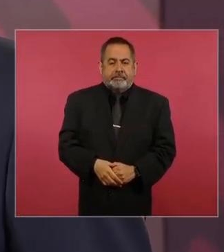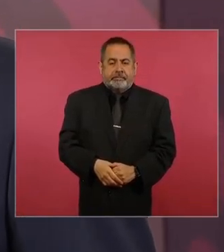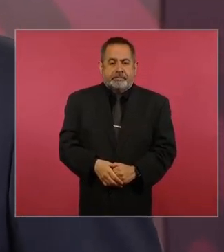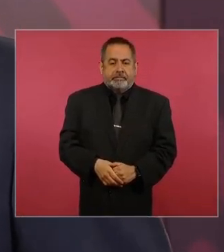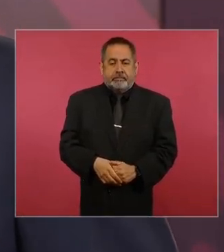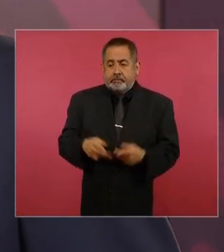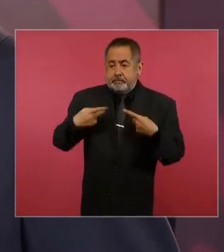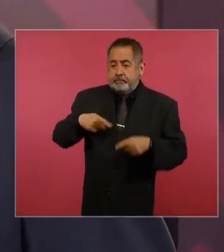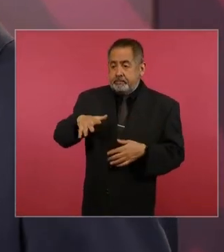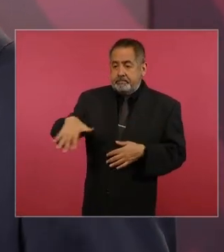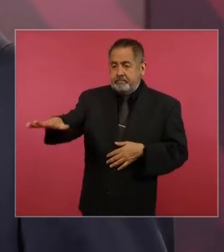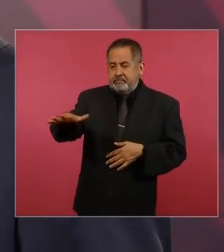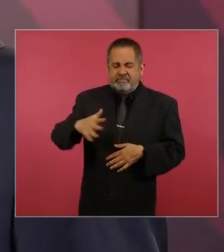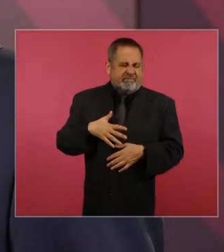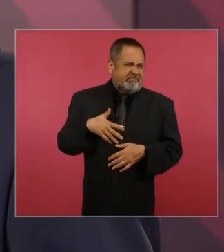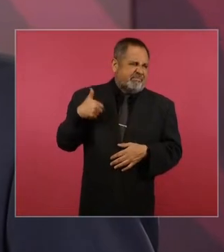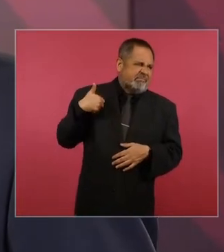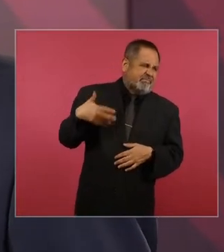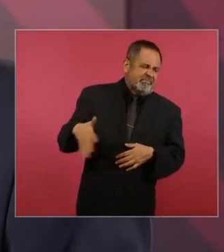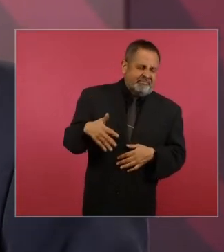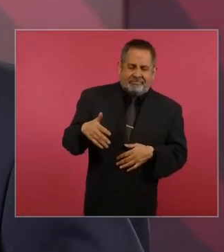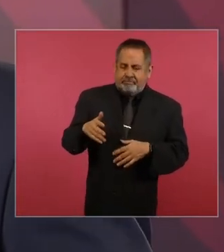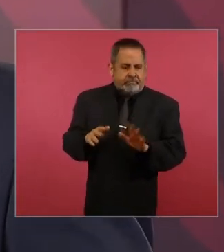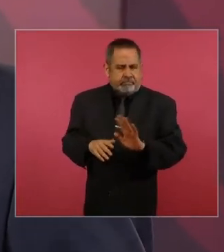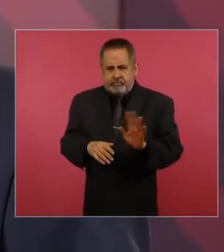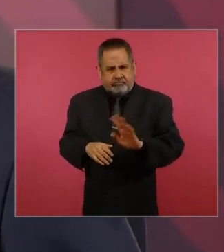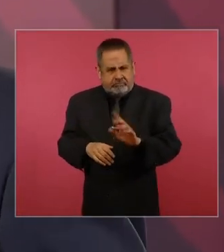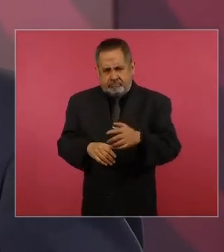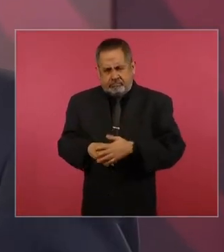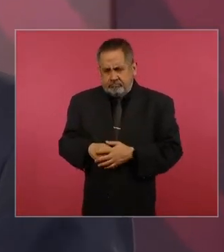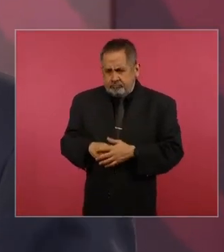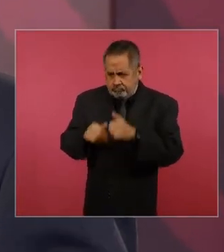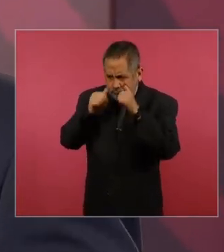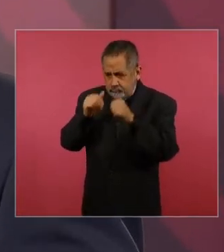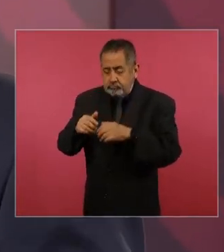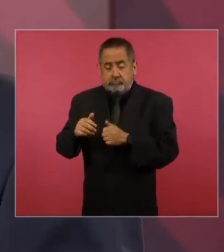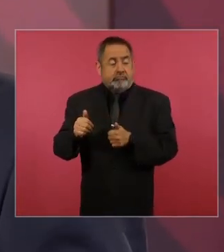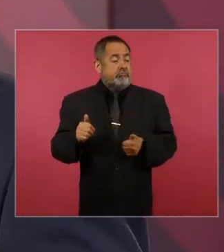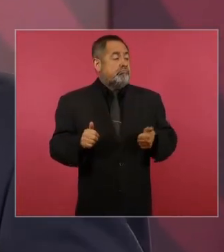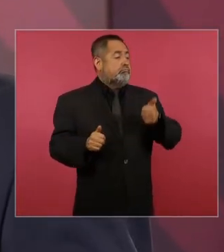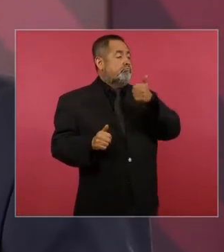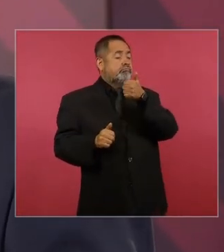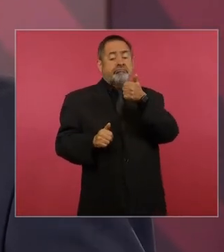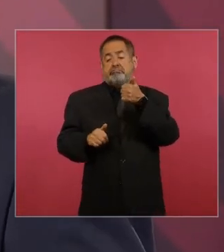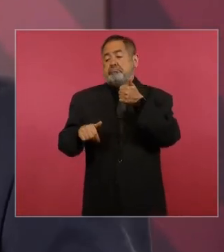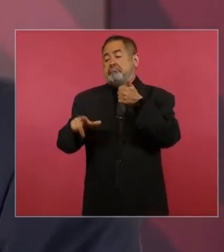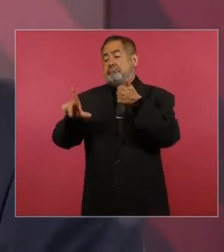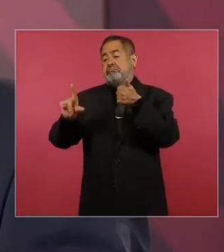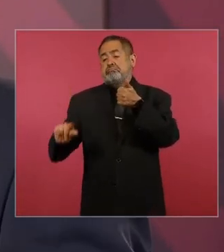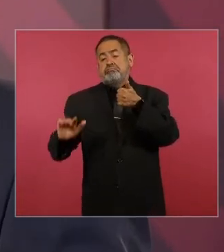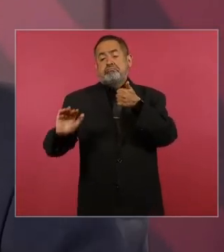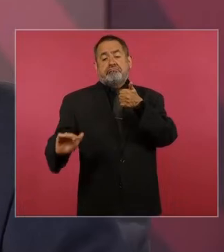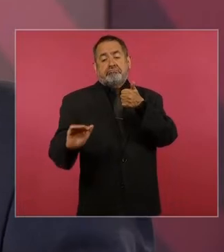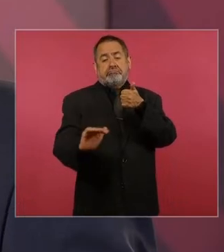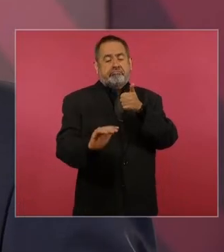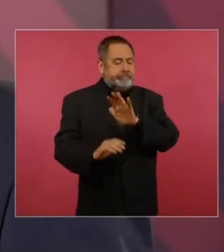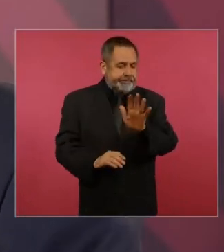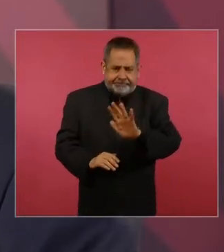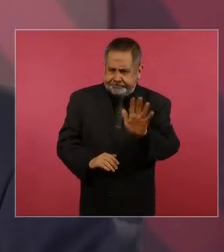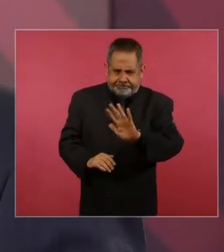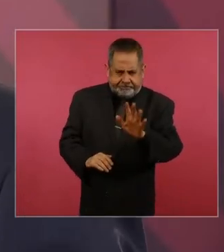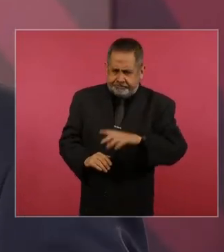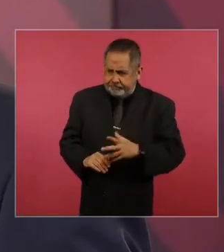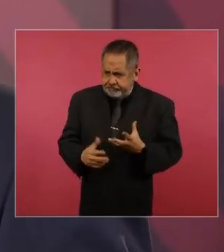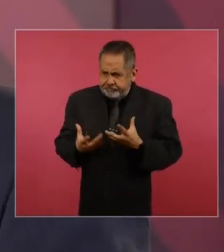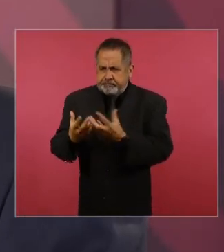desprecio al pueblo, no me siento superior, no pertenezco ni